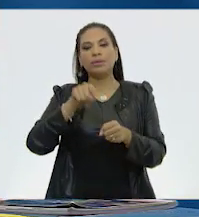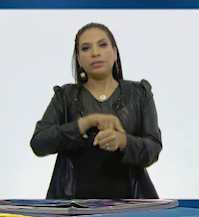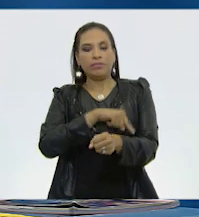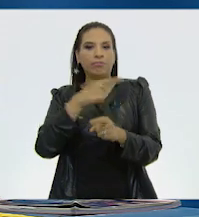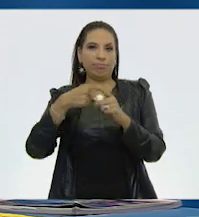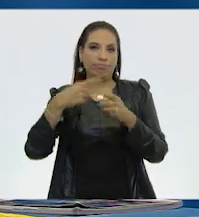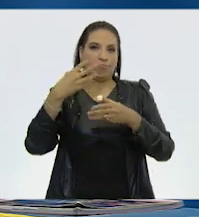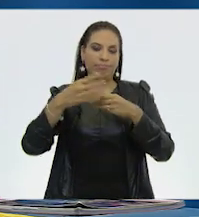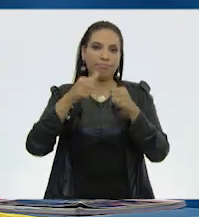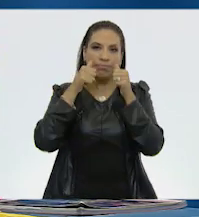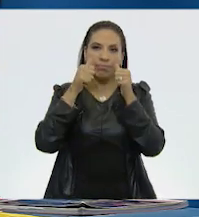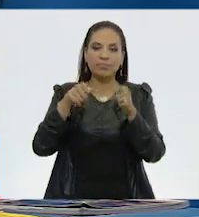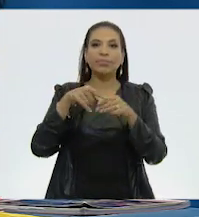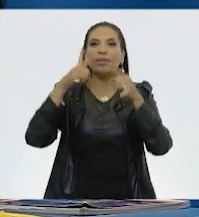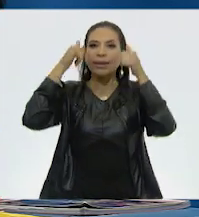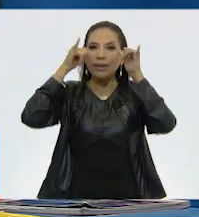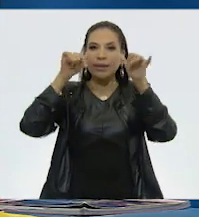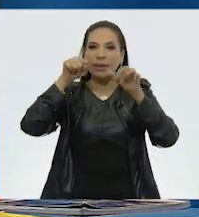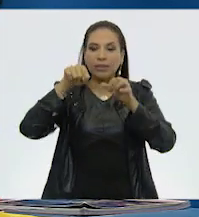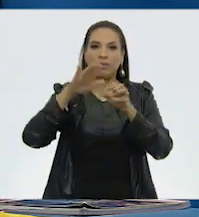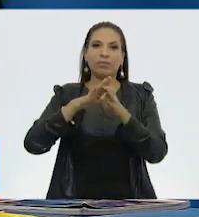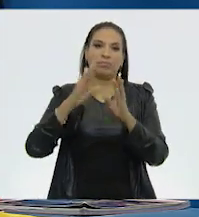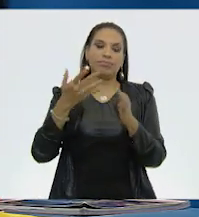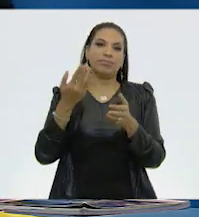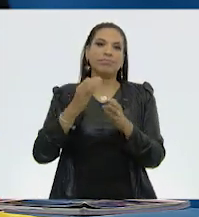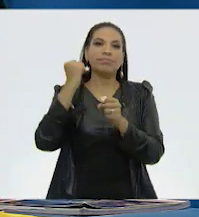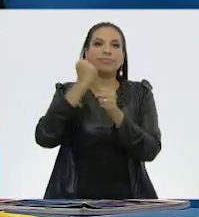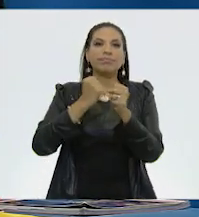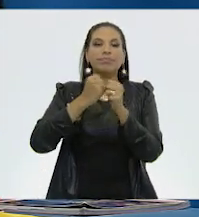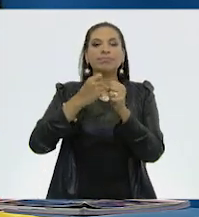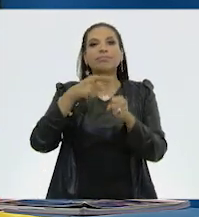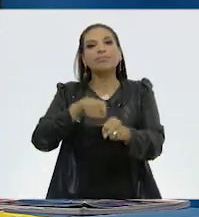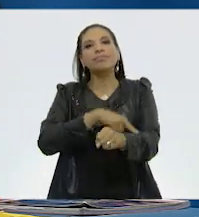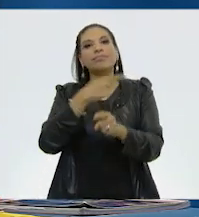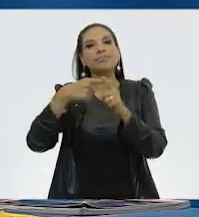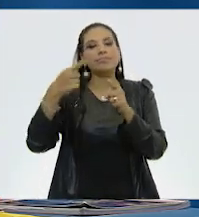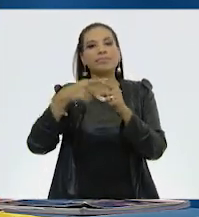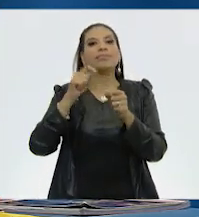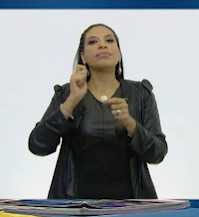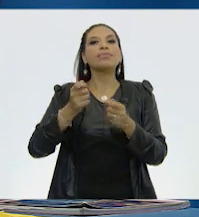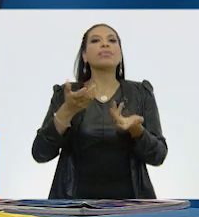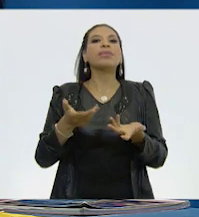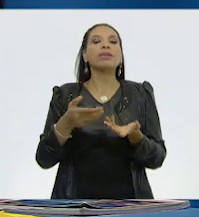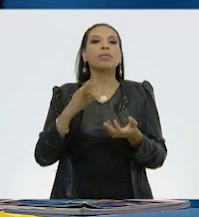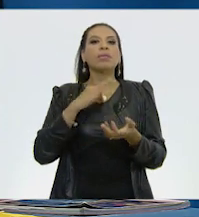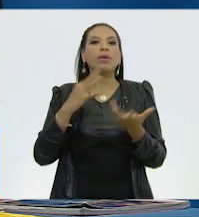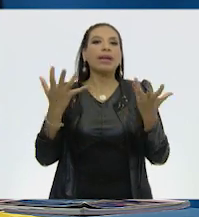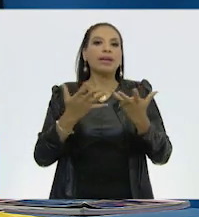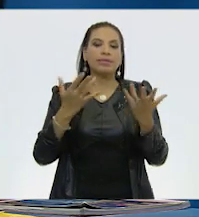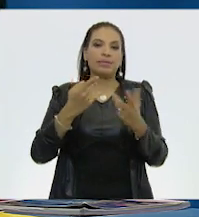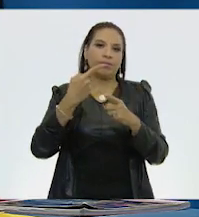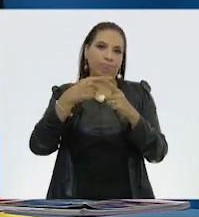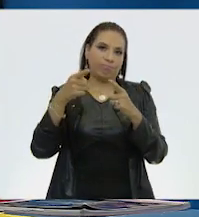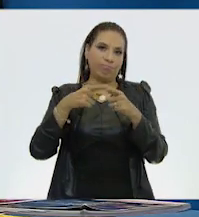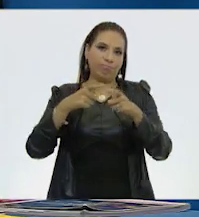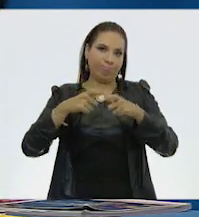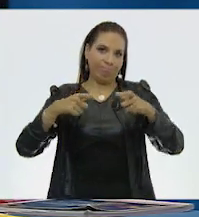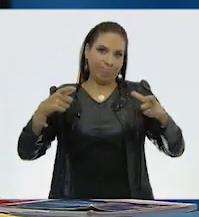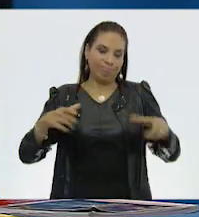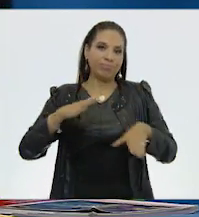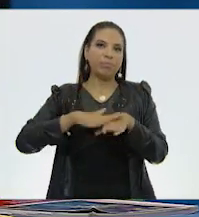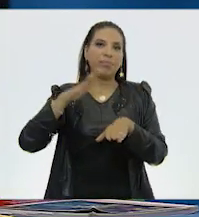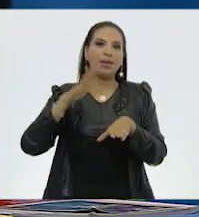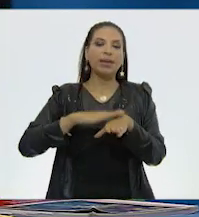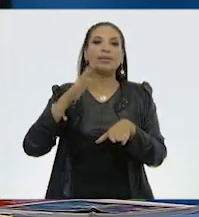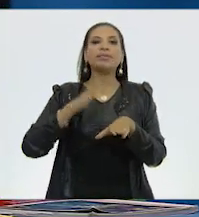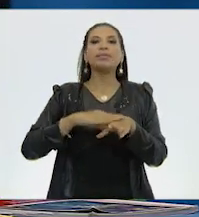también, y que la ganadería también se ha vuelto una práctica extensa e intensa, es decir, que se produce en grandes cantidades